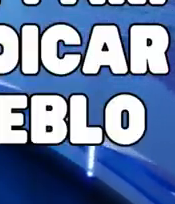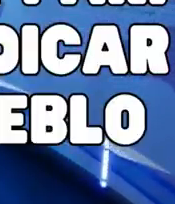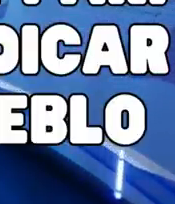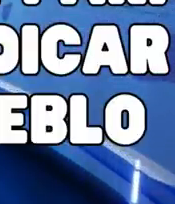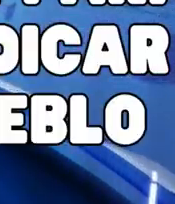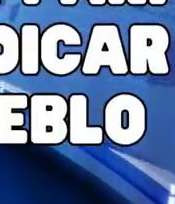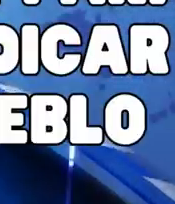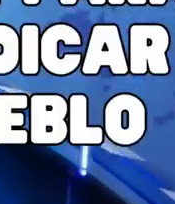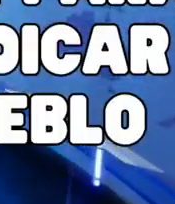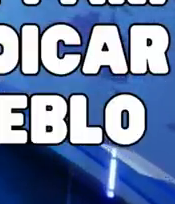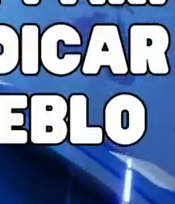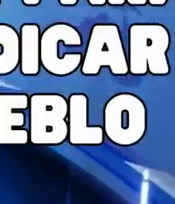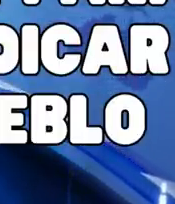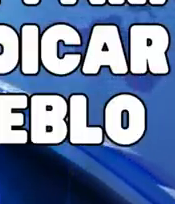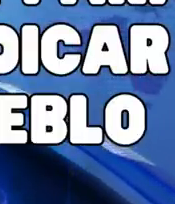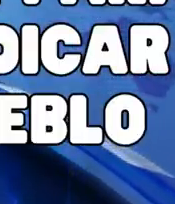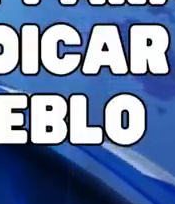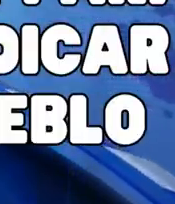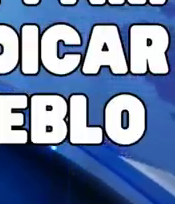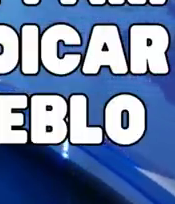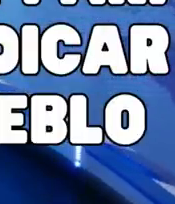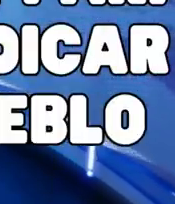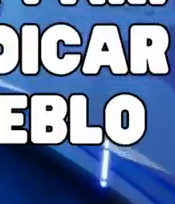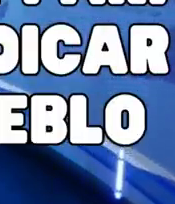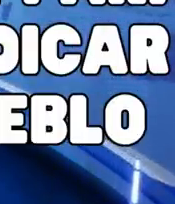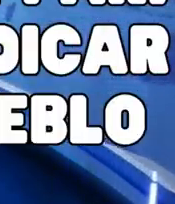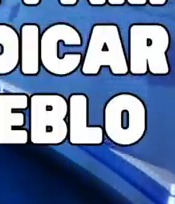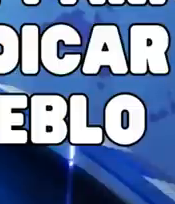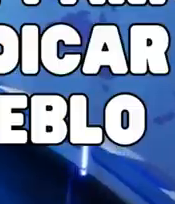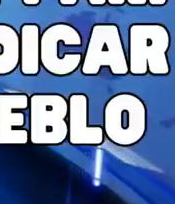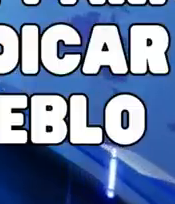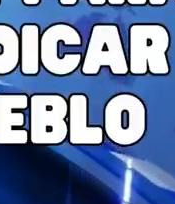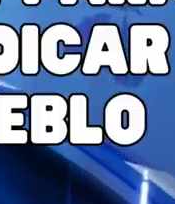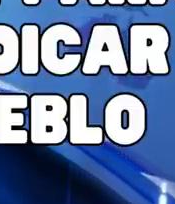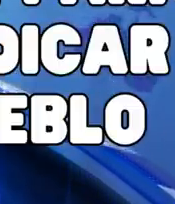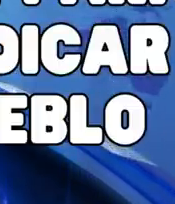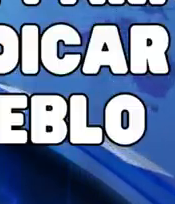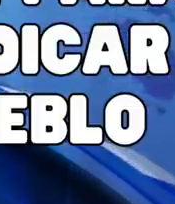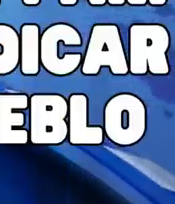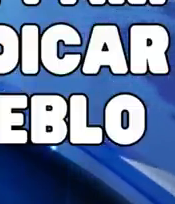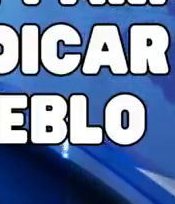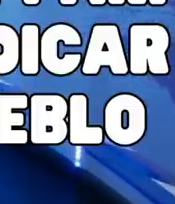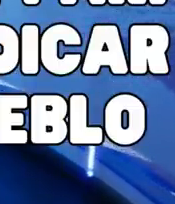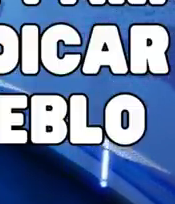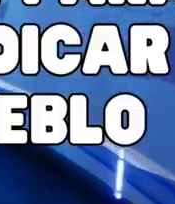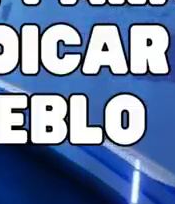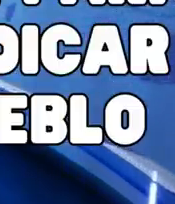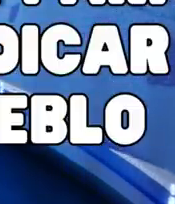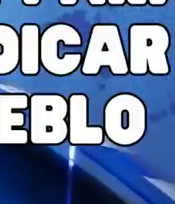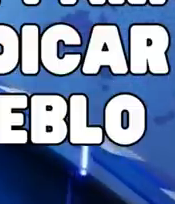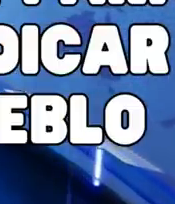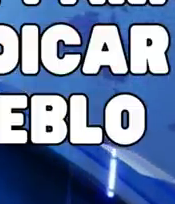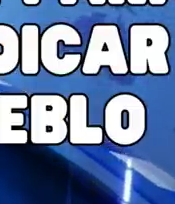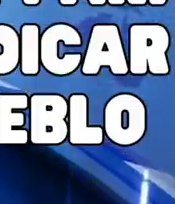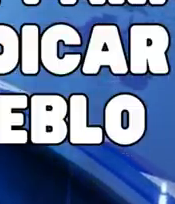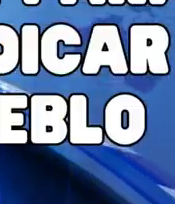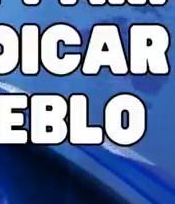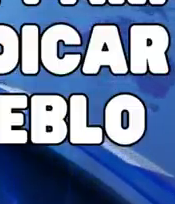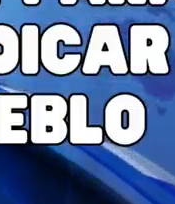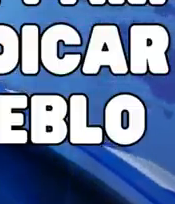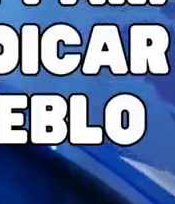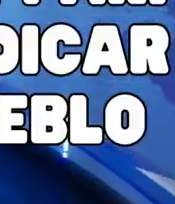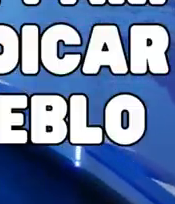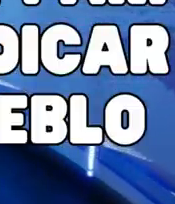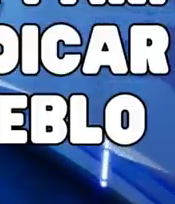Todas las reformas fueron para congelar los aumentos salariales, para